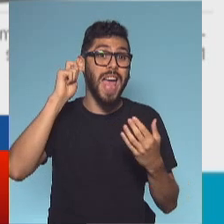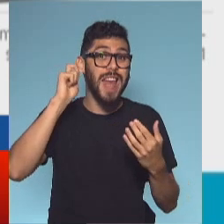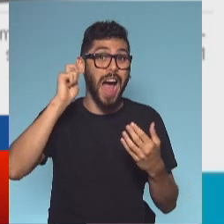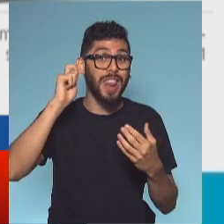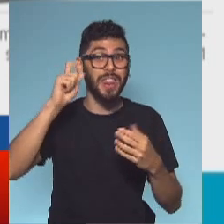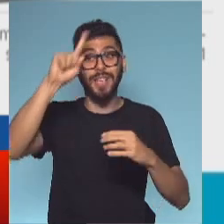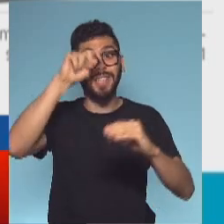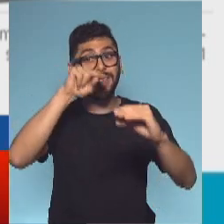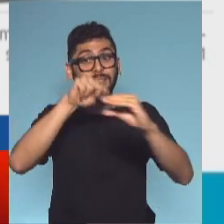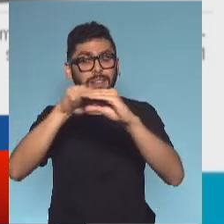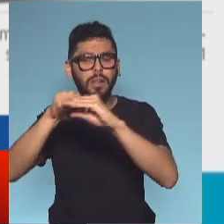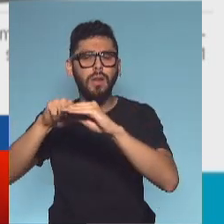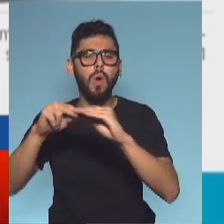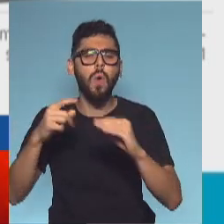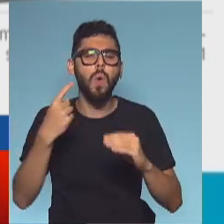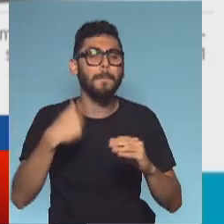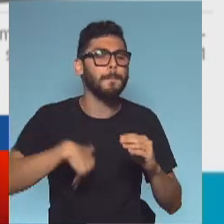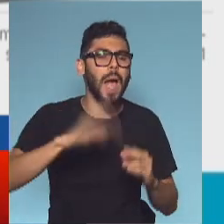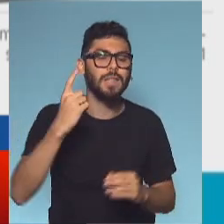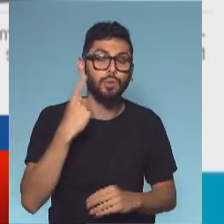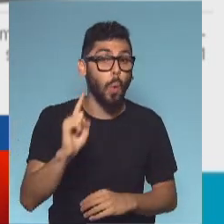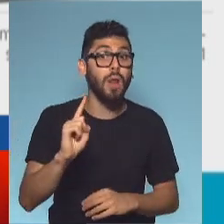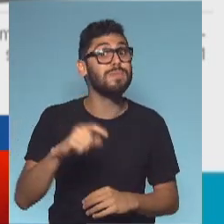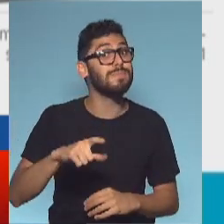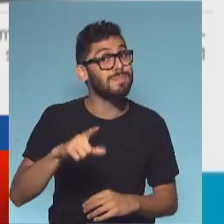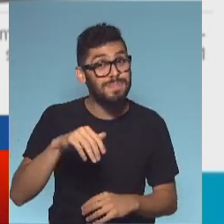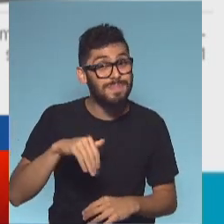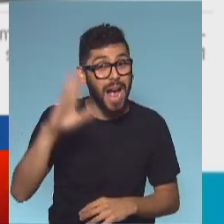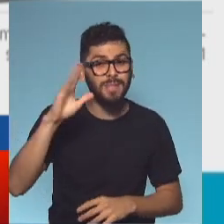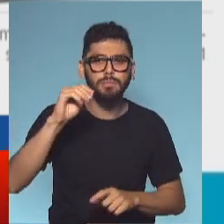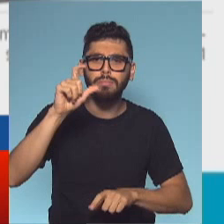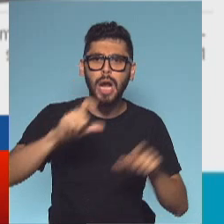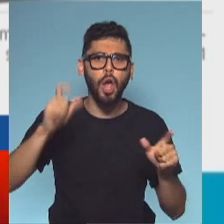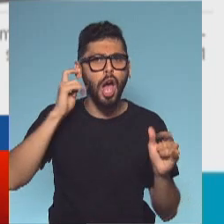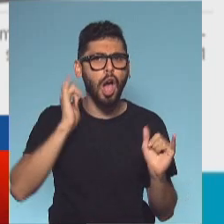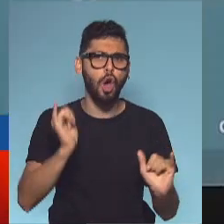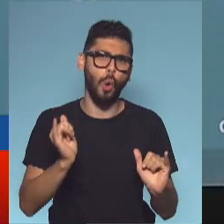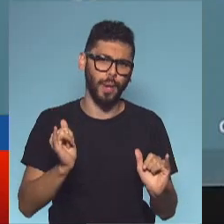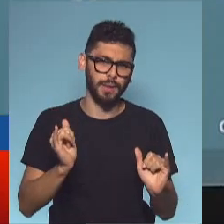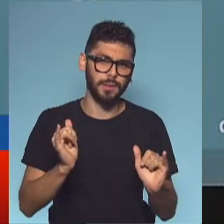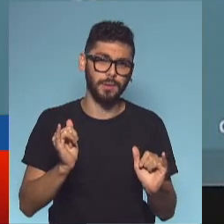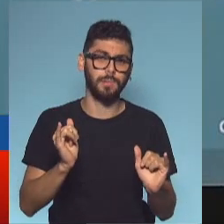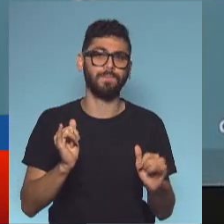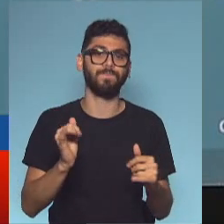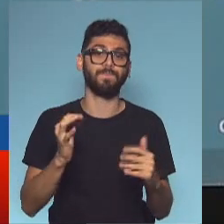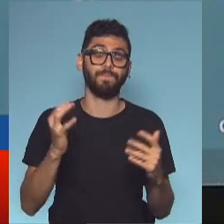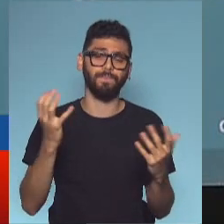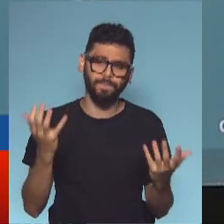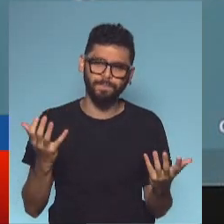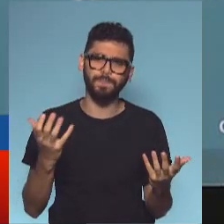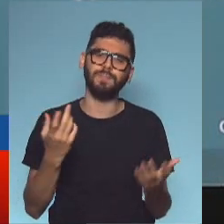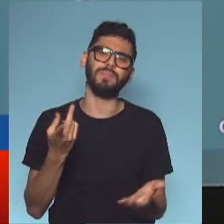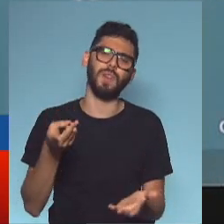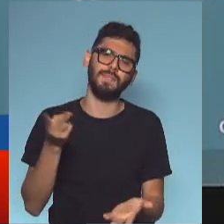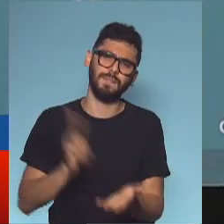se internan. Y los grupos etarios que se internan son las personas más jóvenes. Estamos haciendo un llamado de